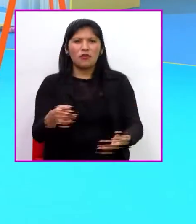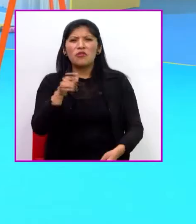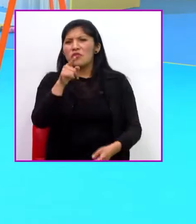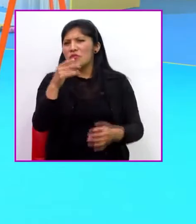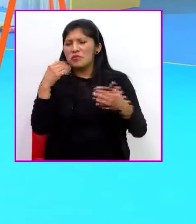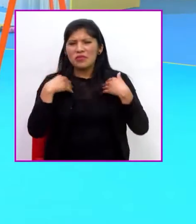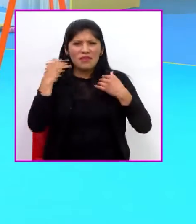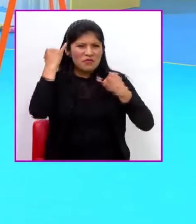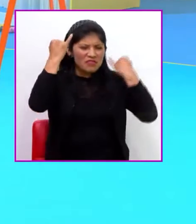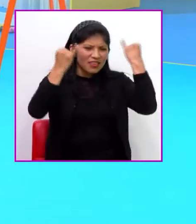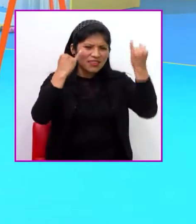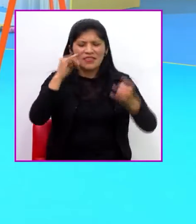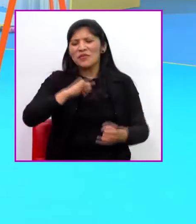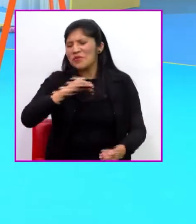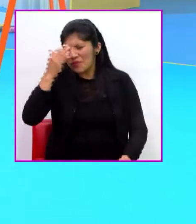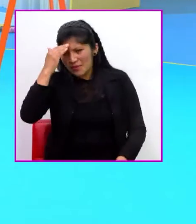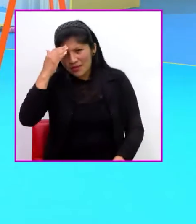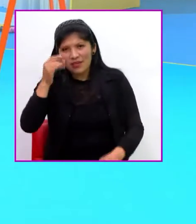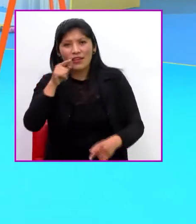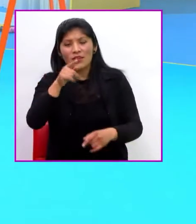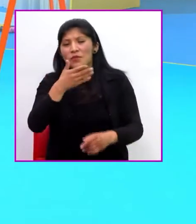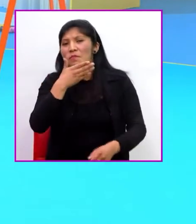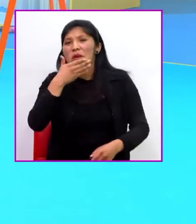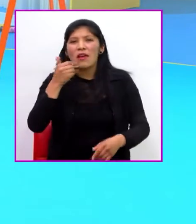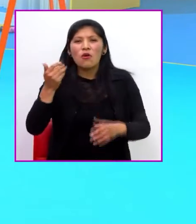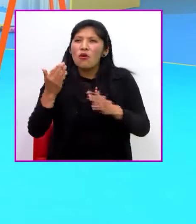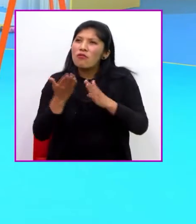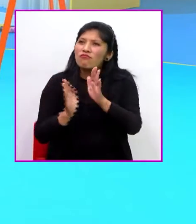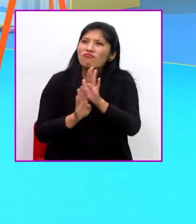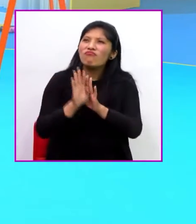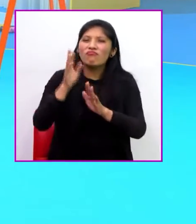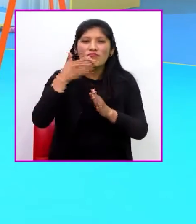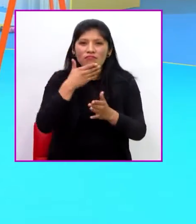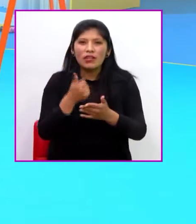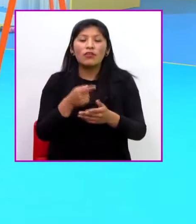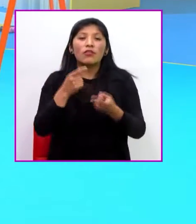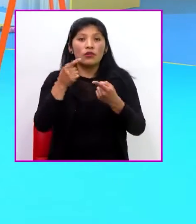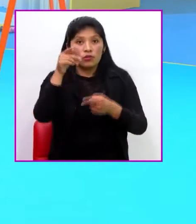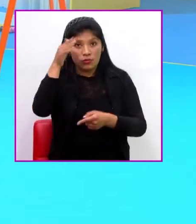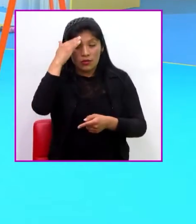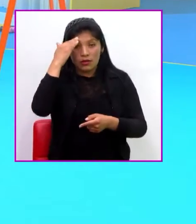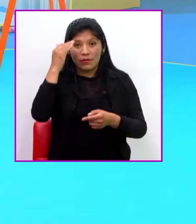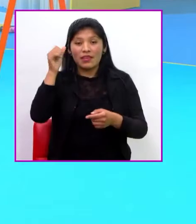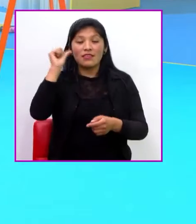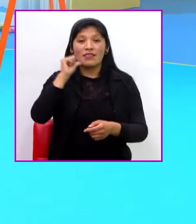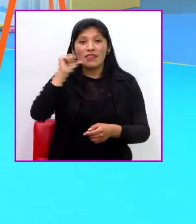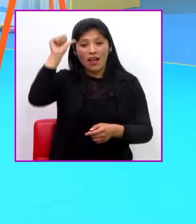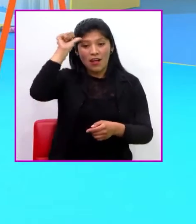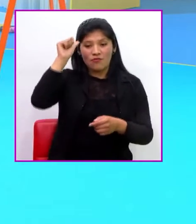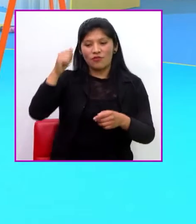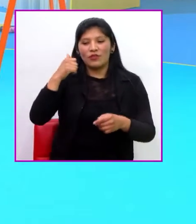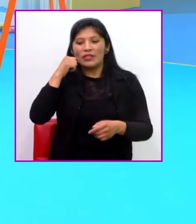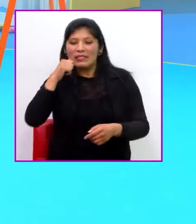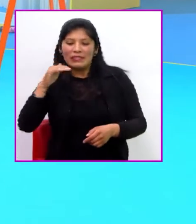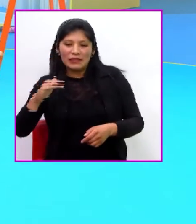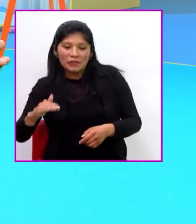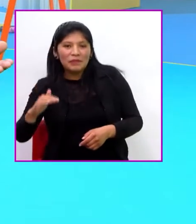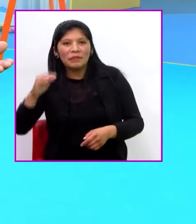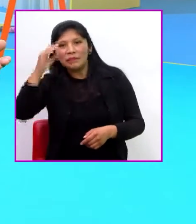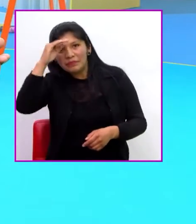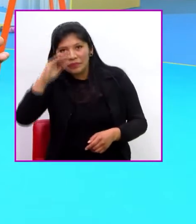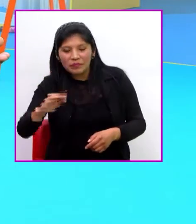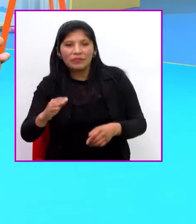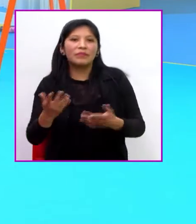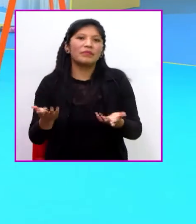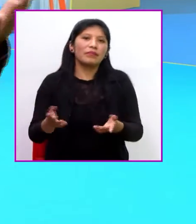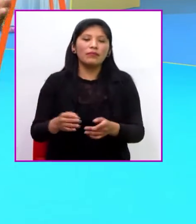muchas ideas, sé que tienes muchas ideas por mejorar. ¿Sabías que una diferencia entre adultos y niños y jóvenes es que para los